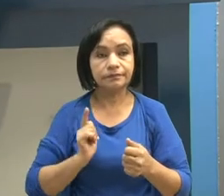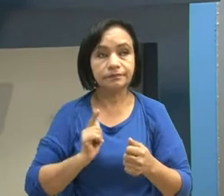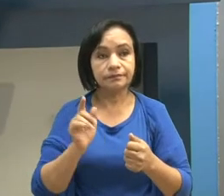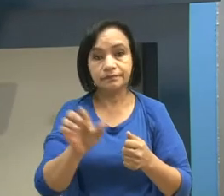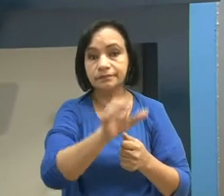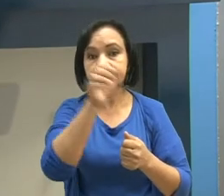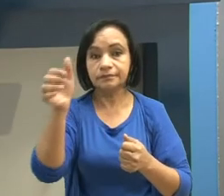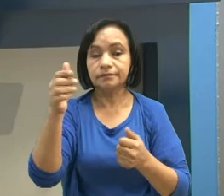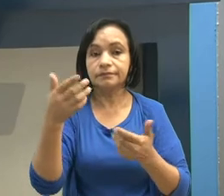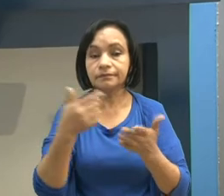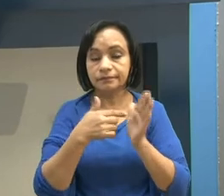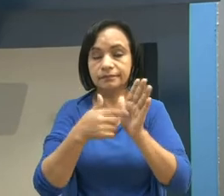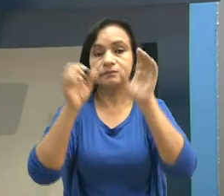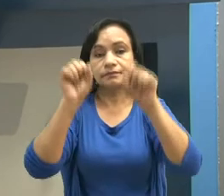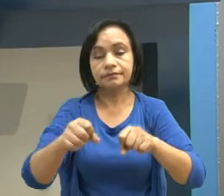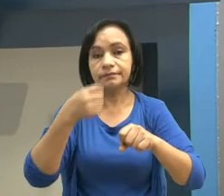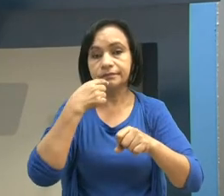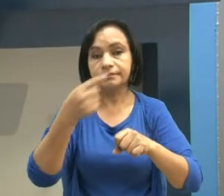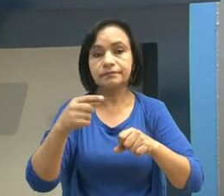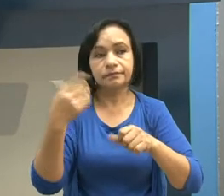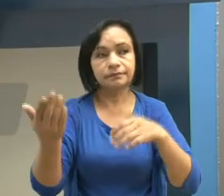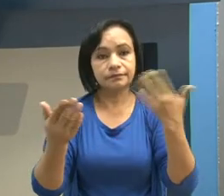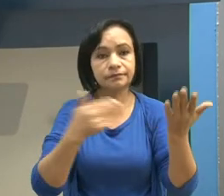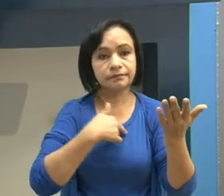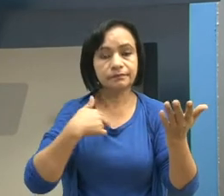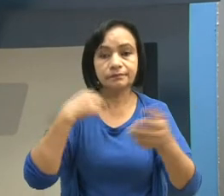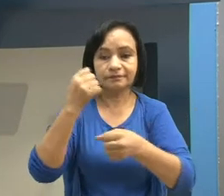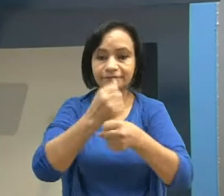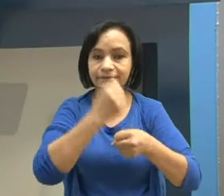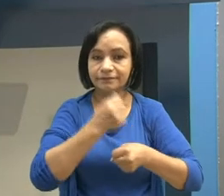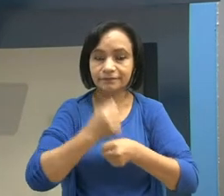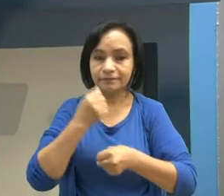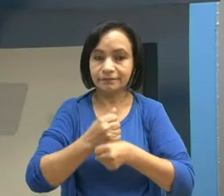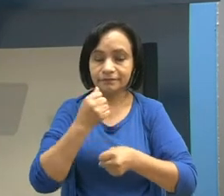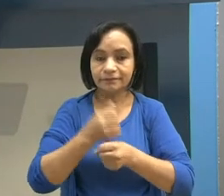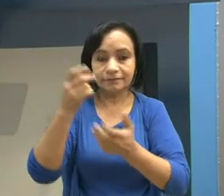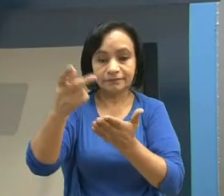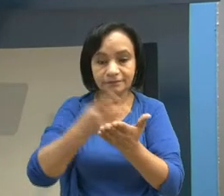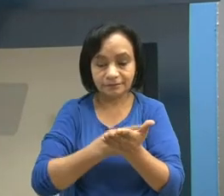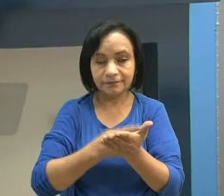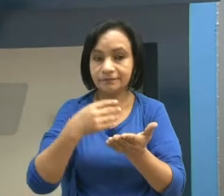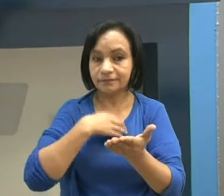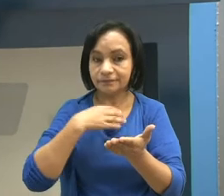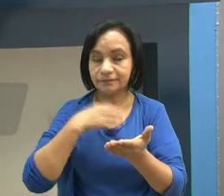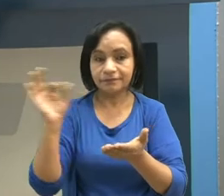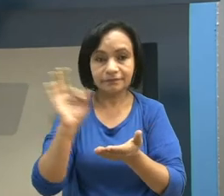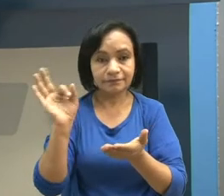otro producto agregado, podríamos decir, que es la generación de empleo. Estos proyectos, por su característica,